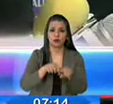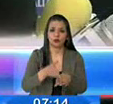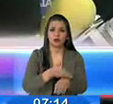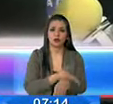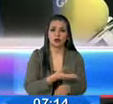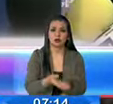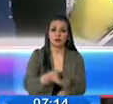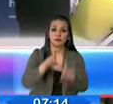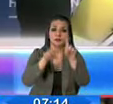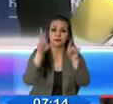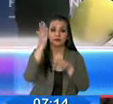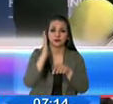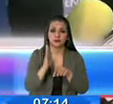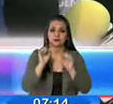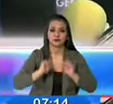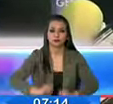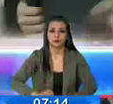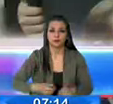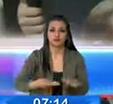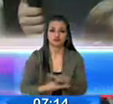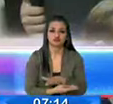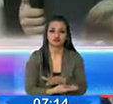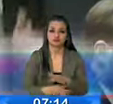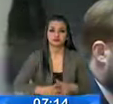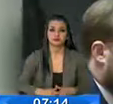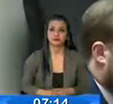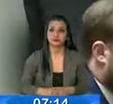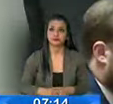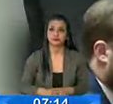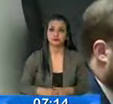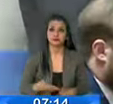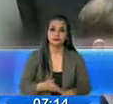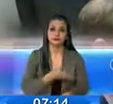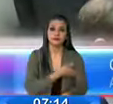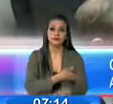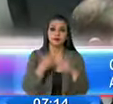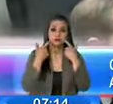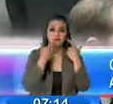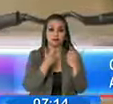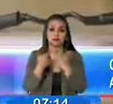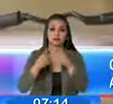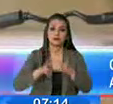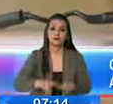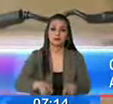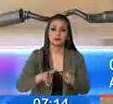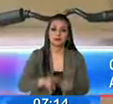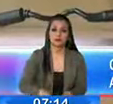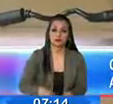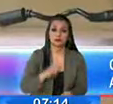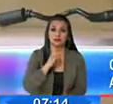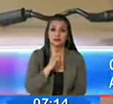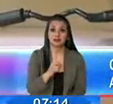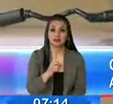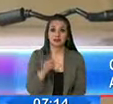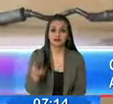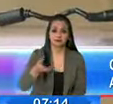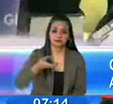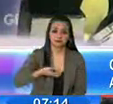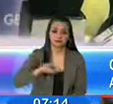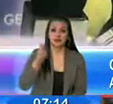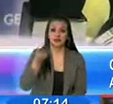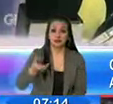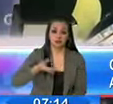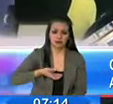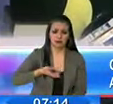por la empresa Odebrecht como sobornos. De acuerdo a las investigaciones de la fiscalía, no solo se habrían conformado con recibir coimas.